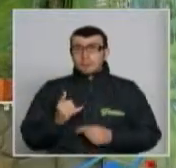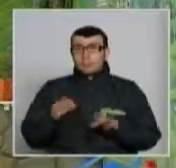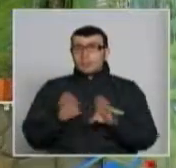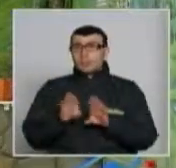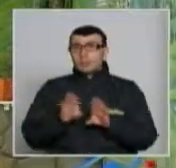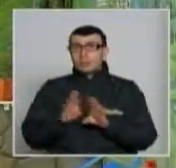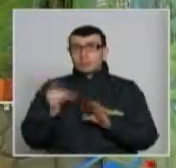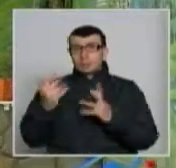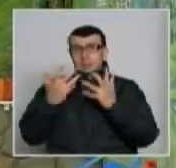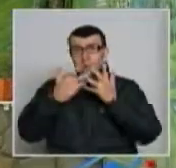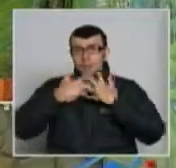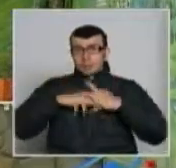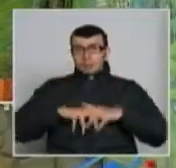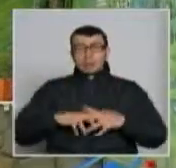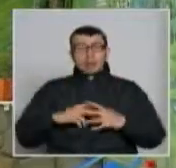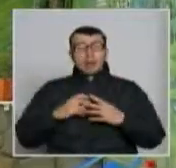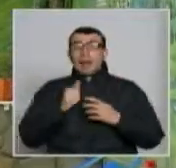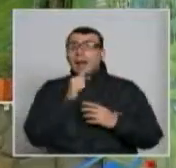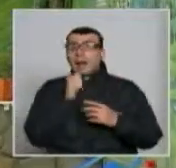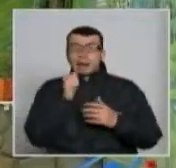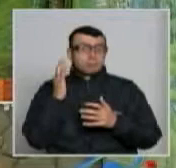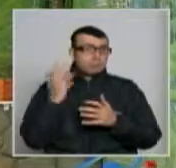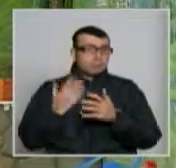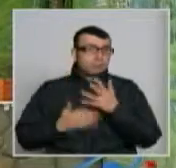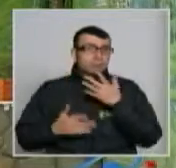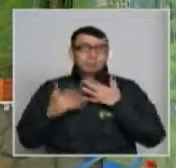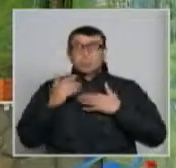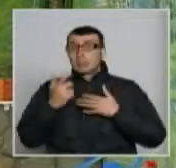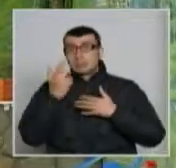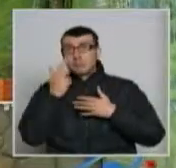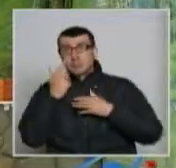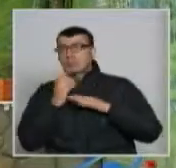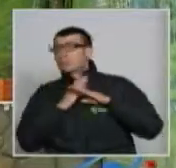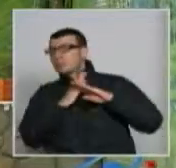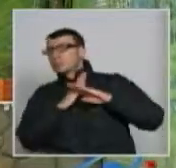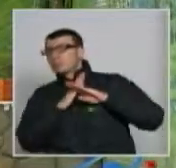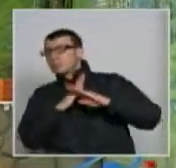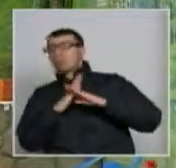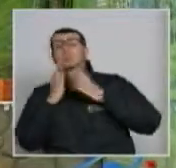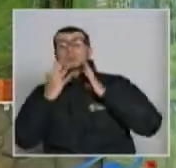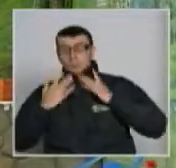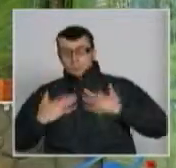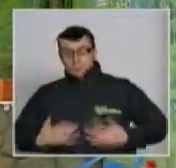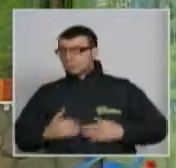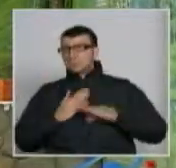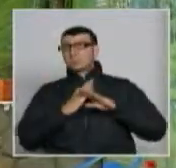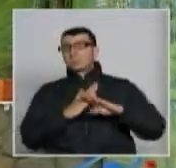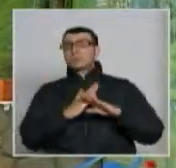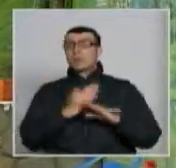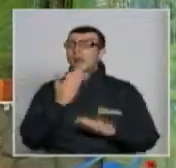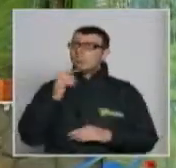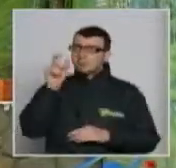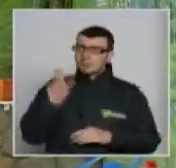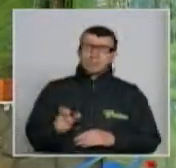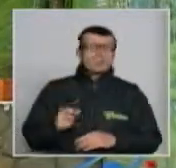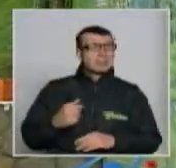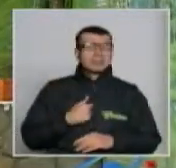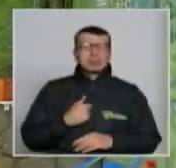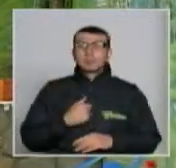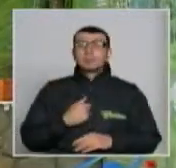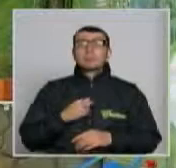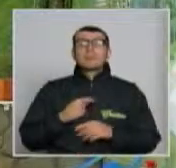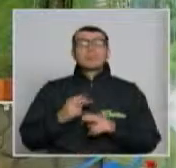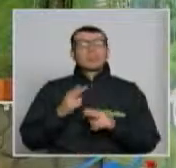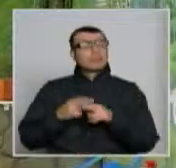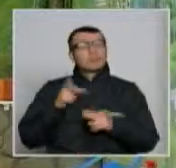linfático, él está ahí pendiente de no dejar pasar las bacterias. Entonces, mucha gente dice, yo tengo una seca, La gente